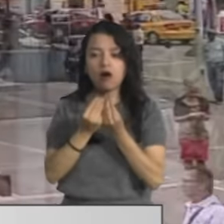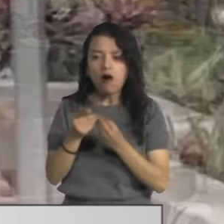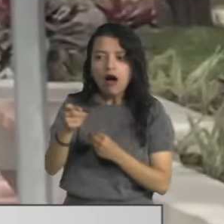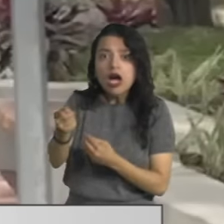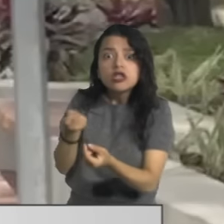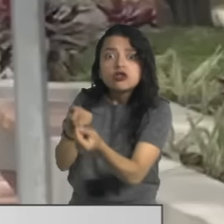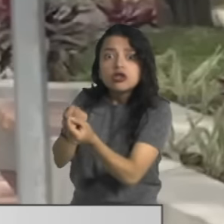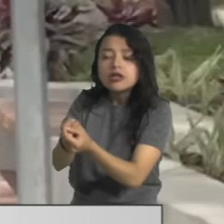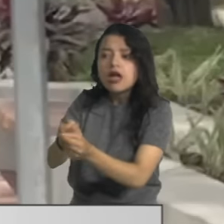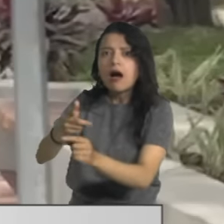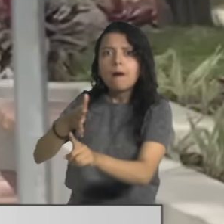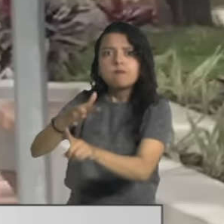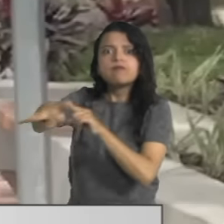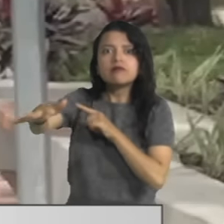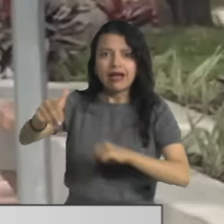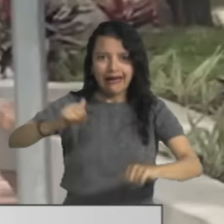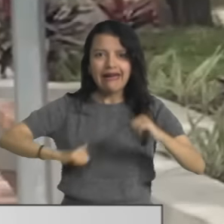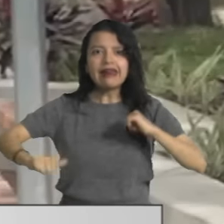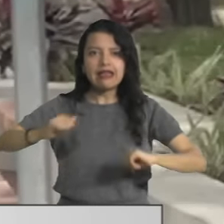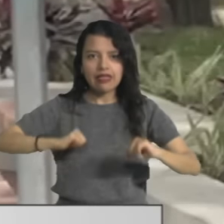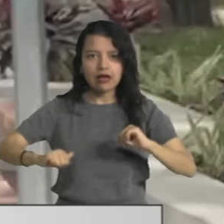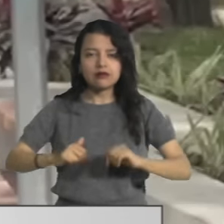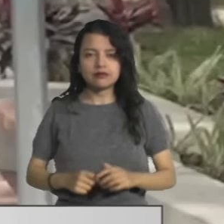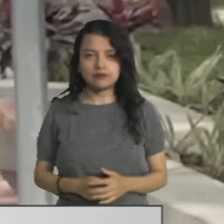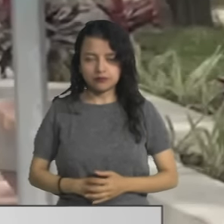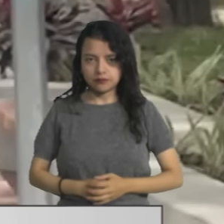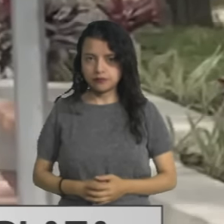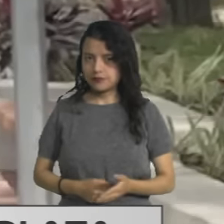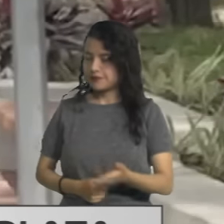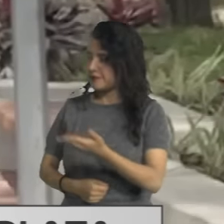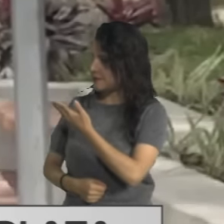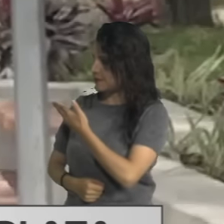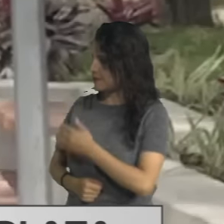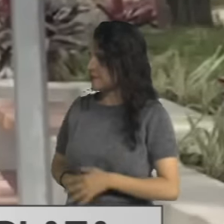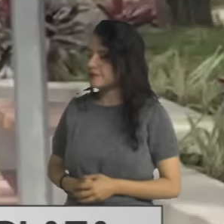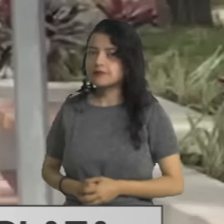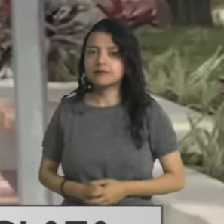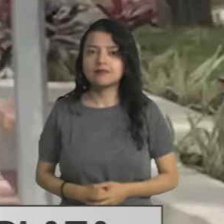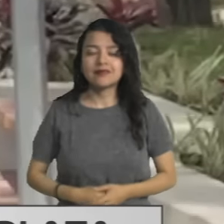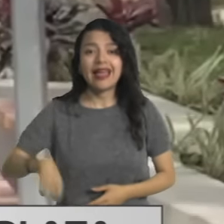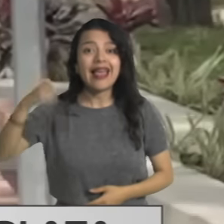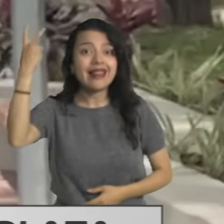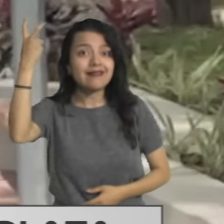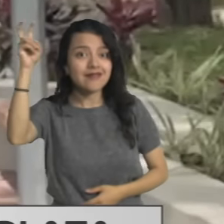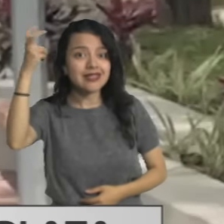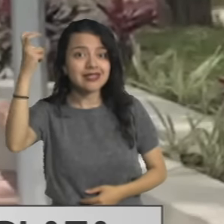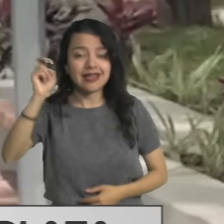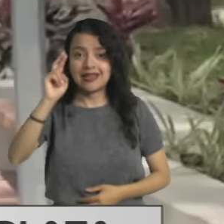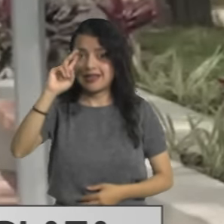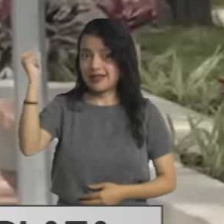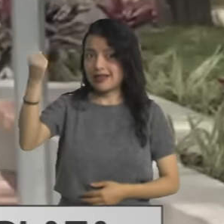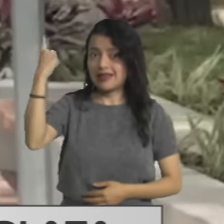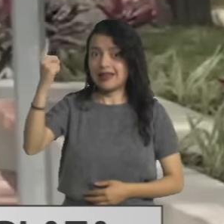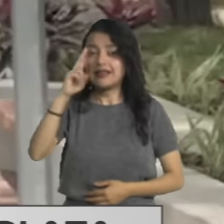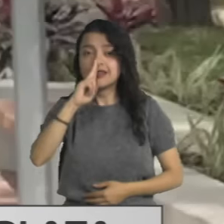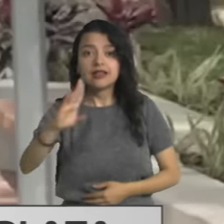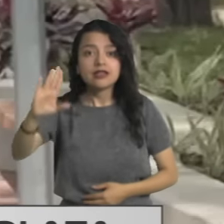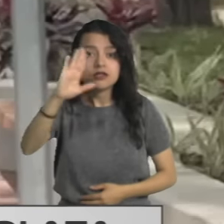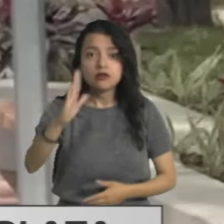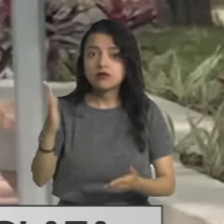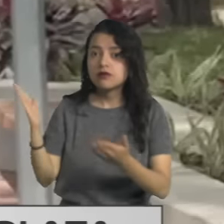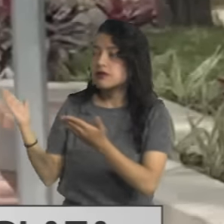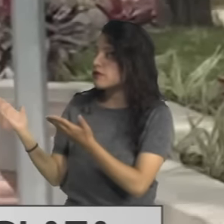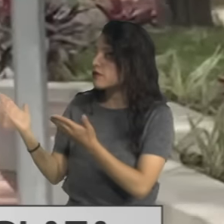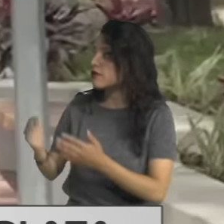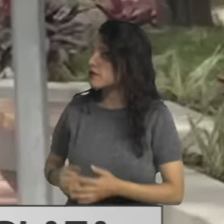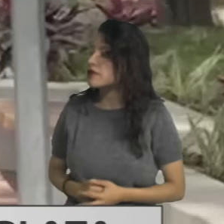Nacional destacó un equipo investigativo, quienes en articulación con la Fiscalía General de la Nación trabajarán arduamente en